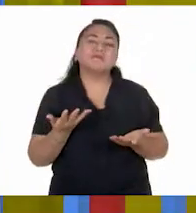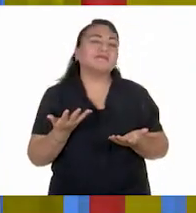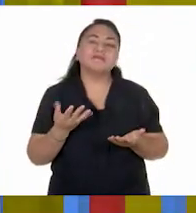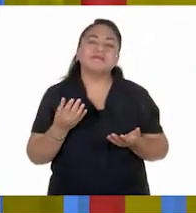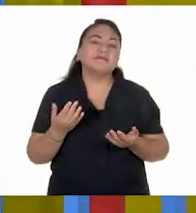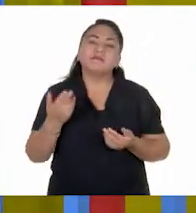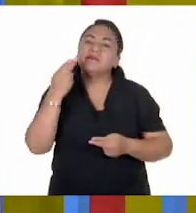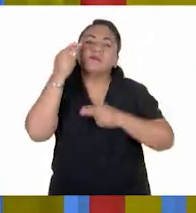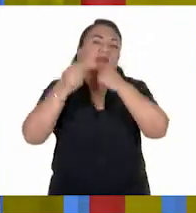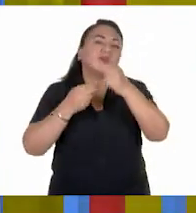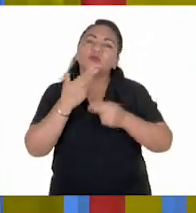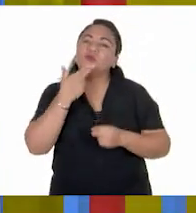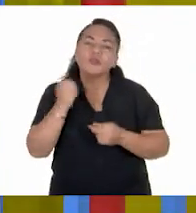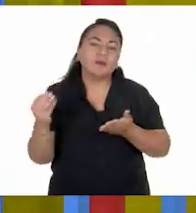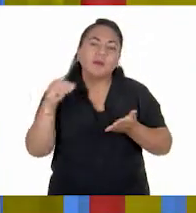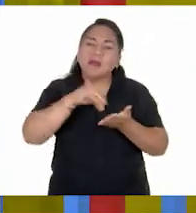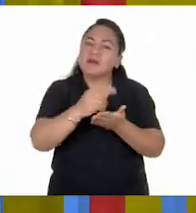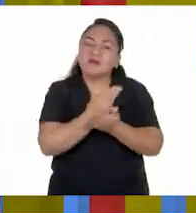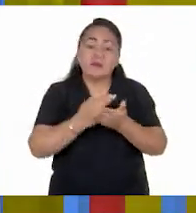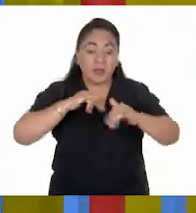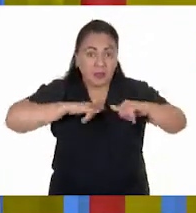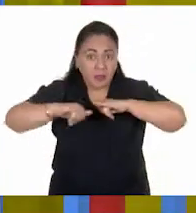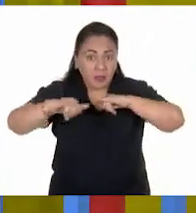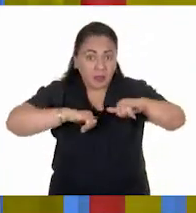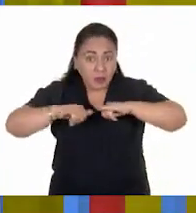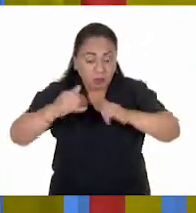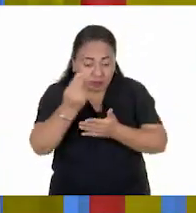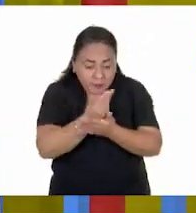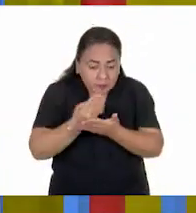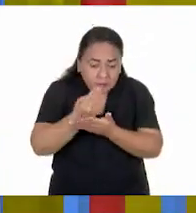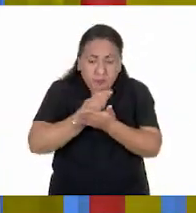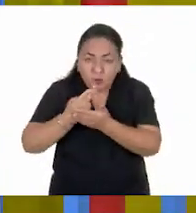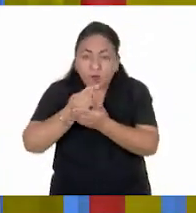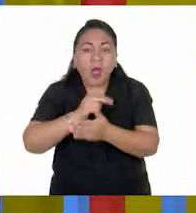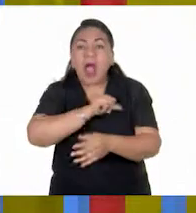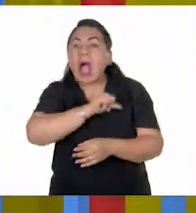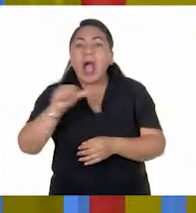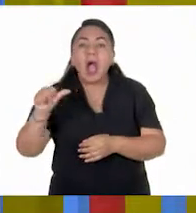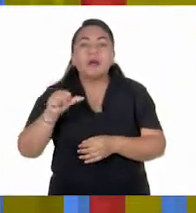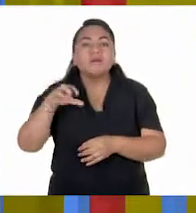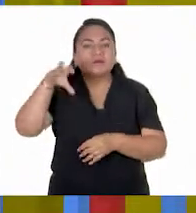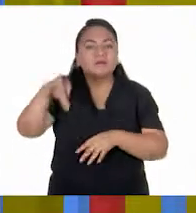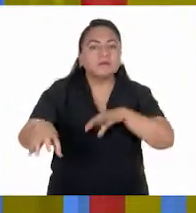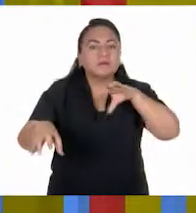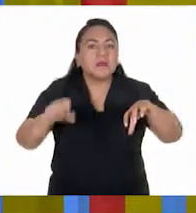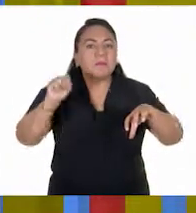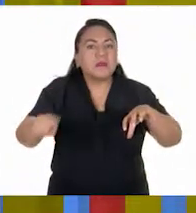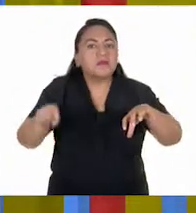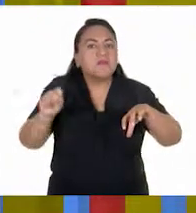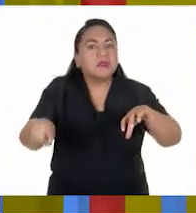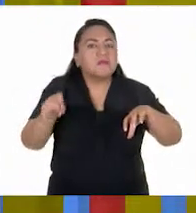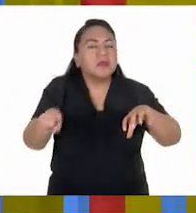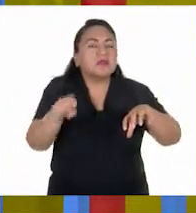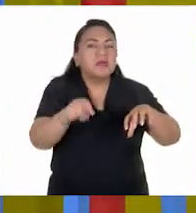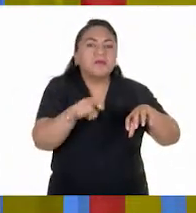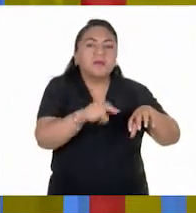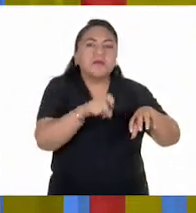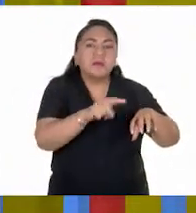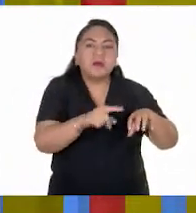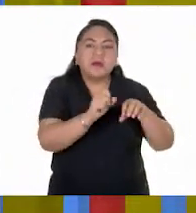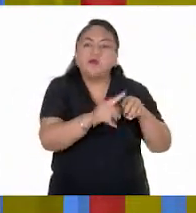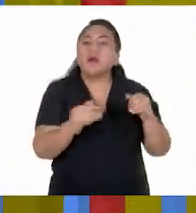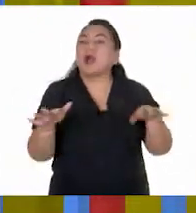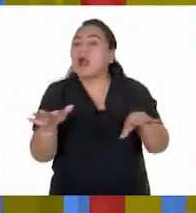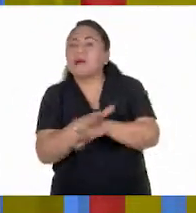a las personas. En los croquis solamente vamos a poner lugares fijos, lugares que no se mueven.